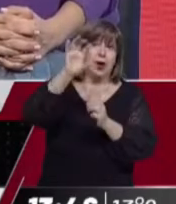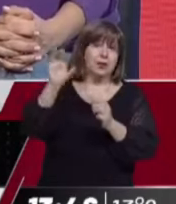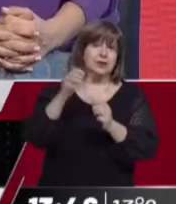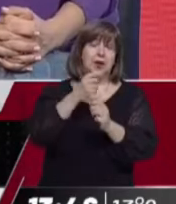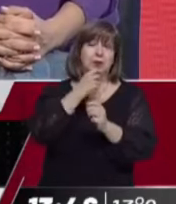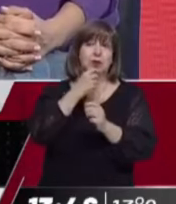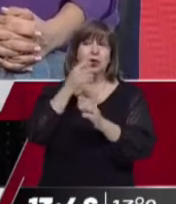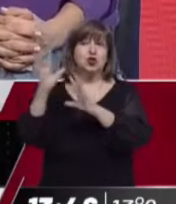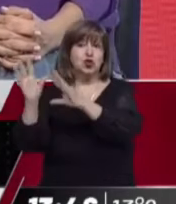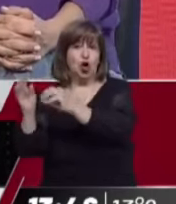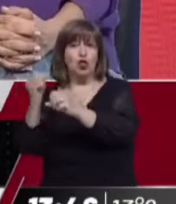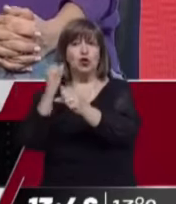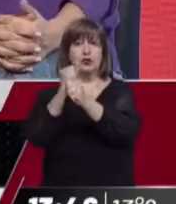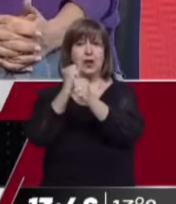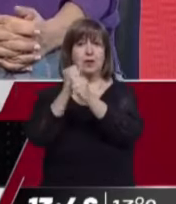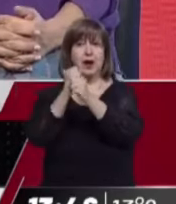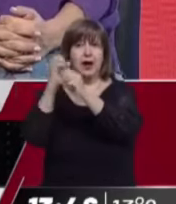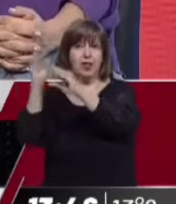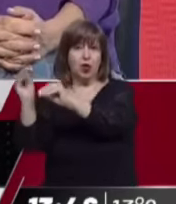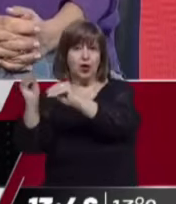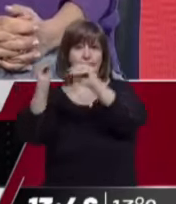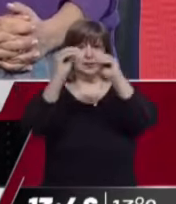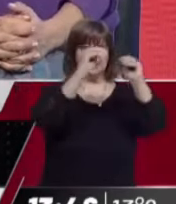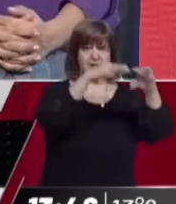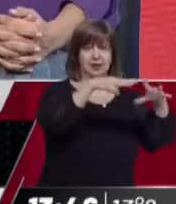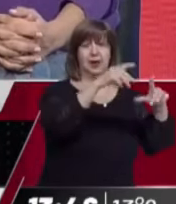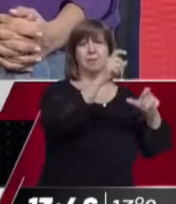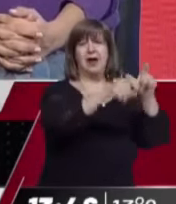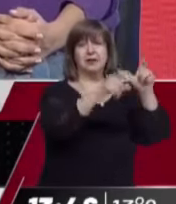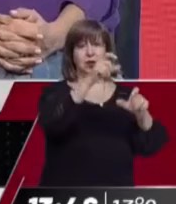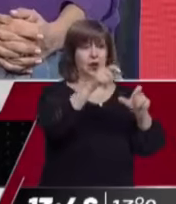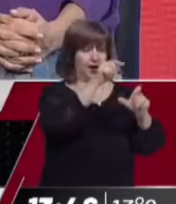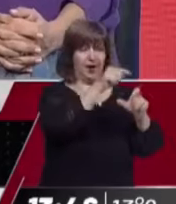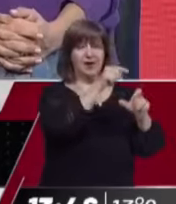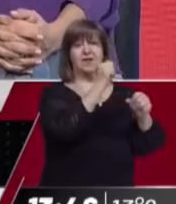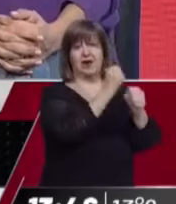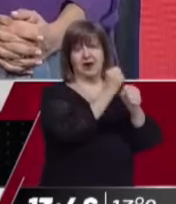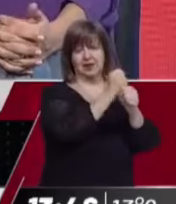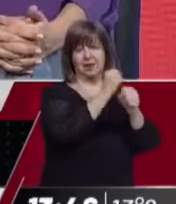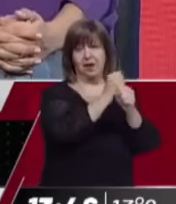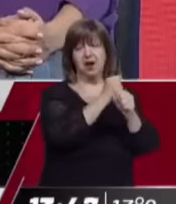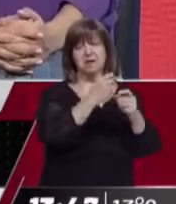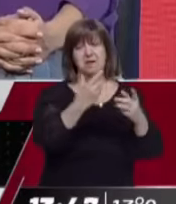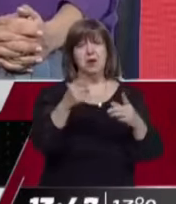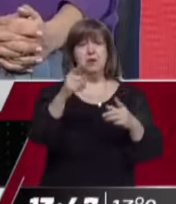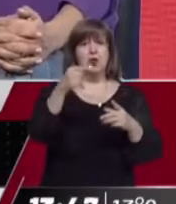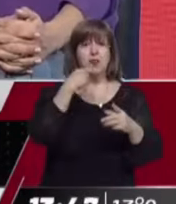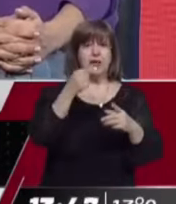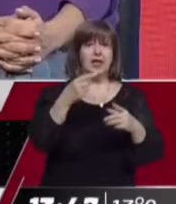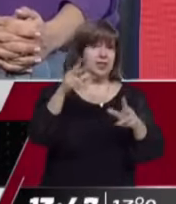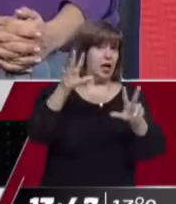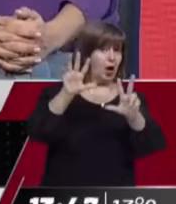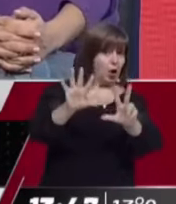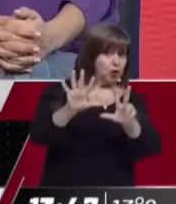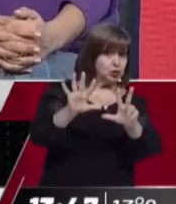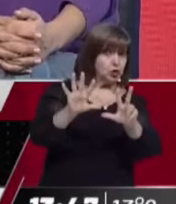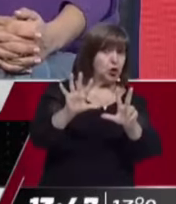llevadas al Correo Central, y había preocupación. Al margen de las 8 que estás contando, pueden ser muchas más la semana que viene.